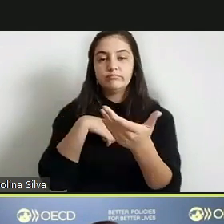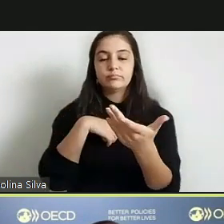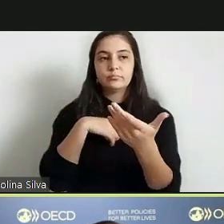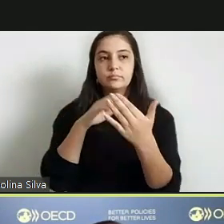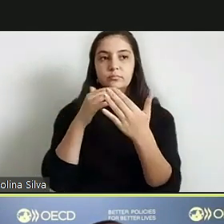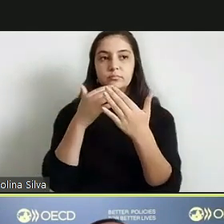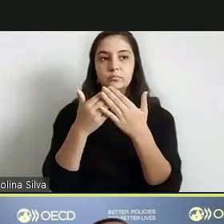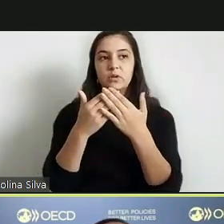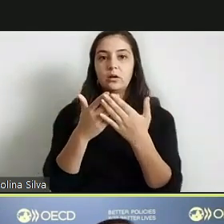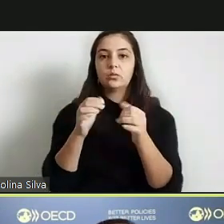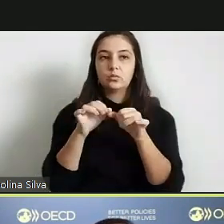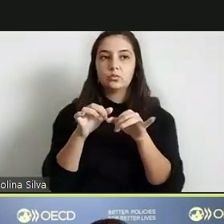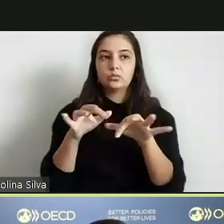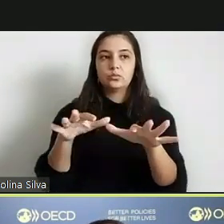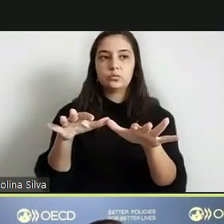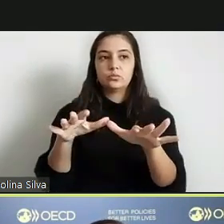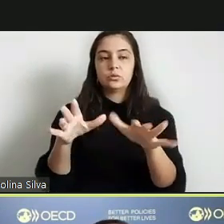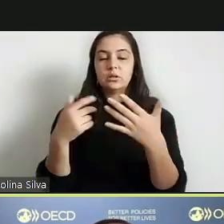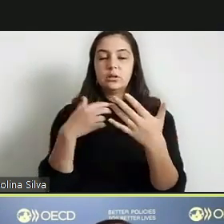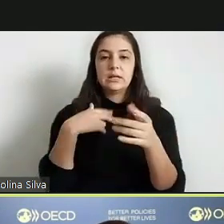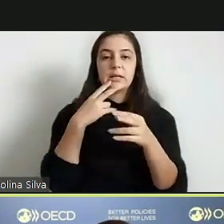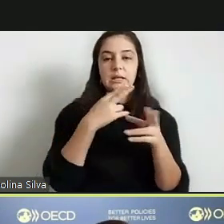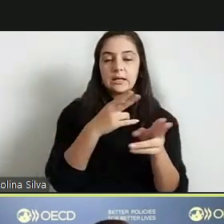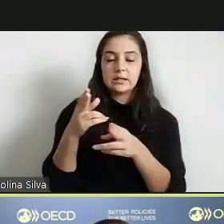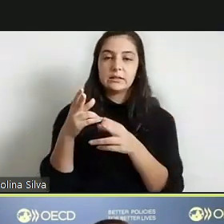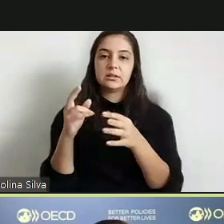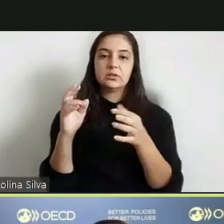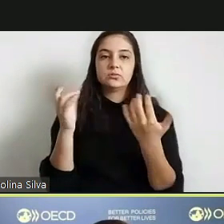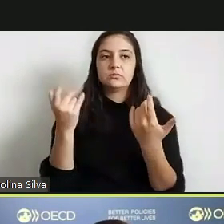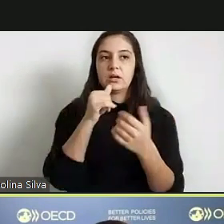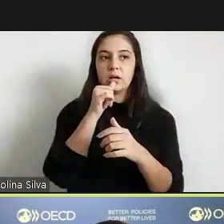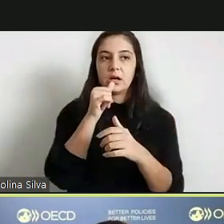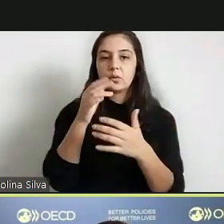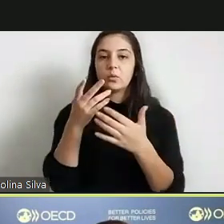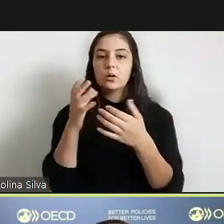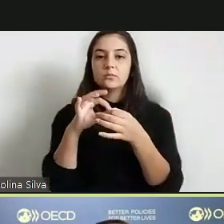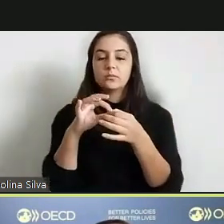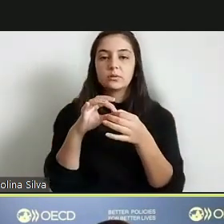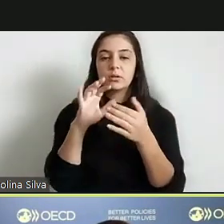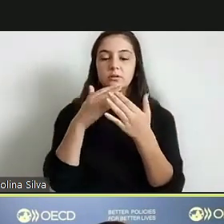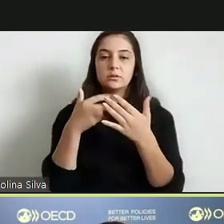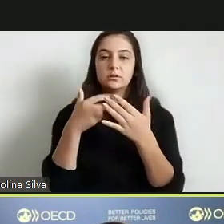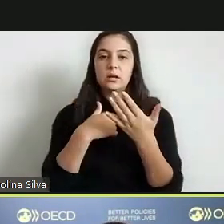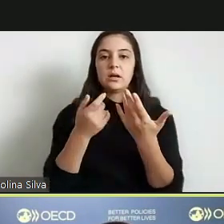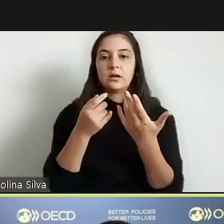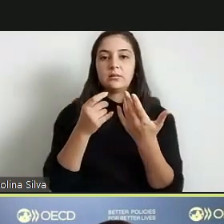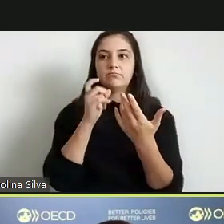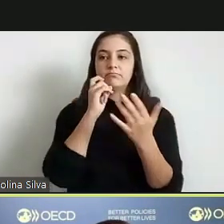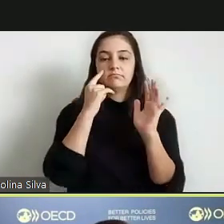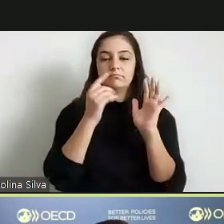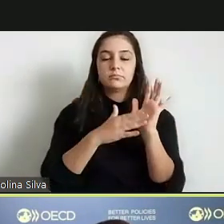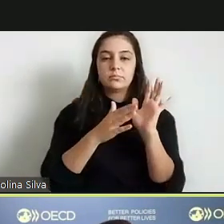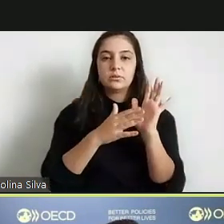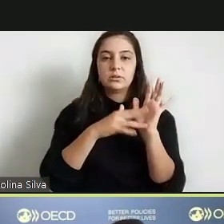dar lugar a una coyuntura crítica, que van a ser un parteaguas en cuanto a la evidencia accionable en materia